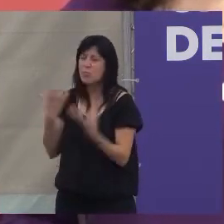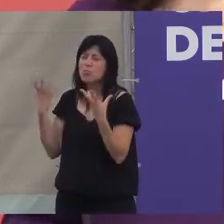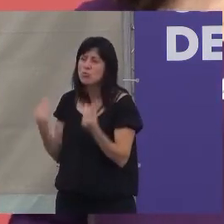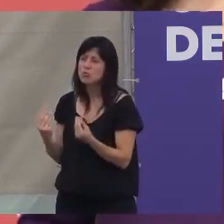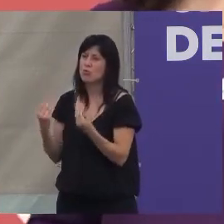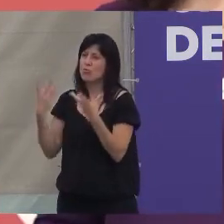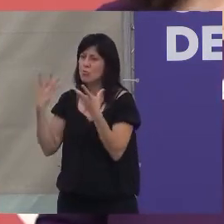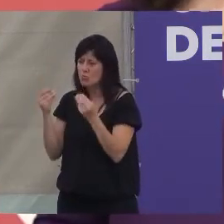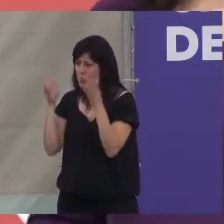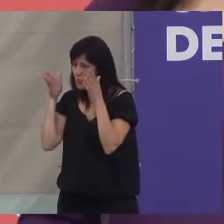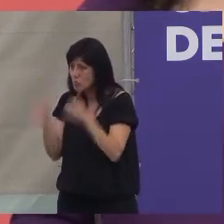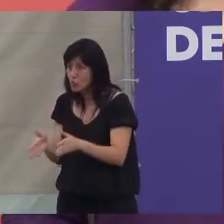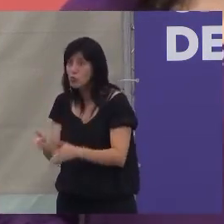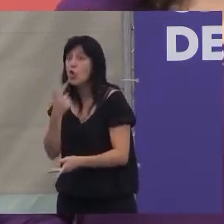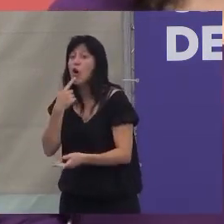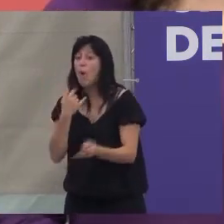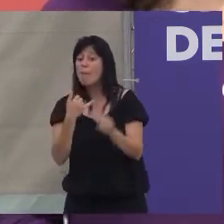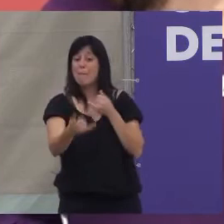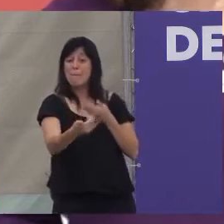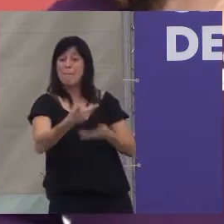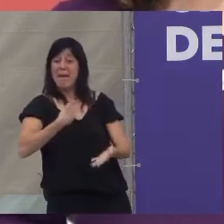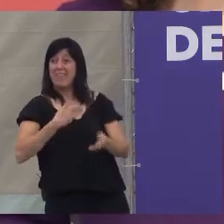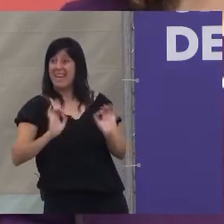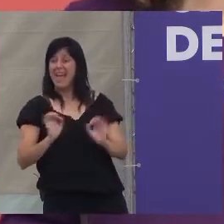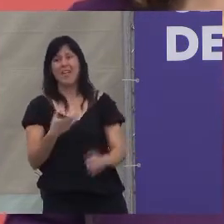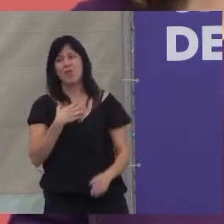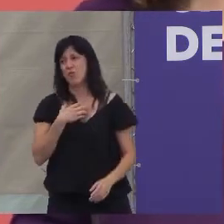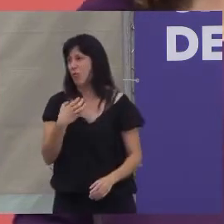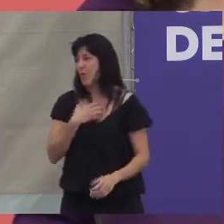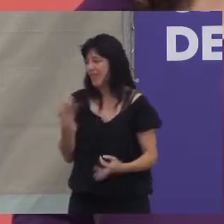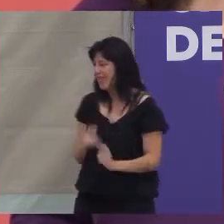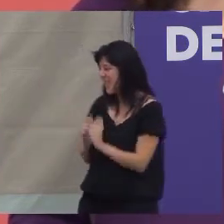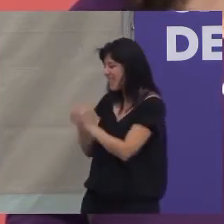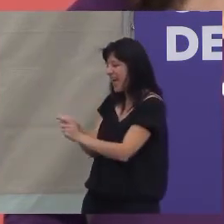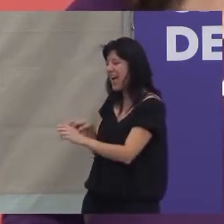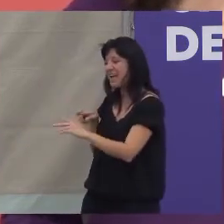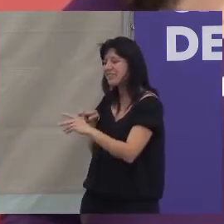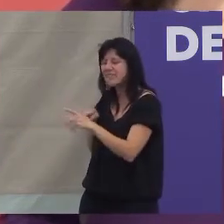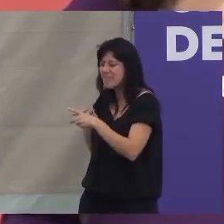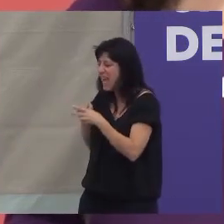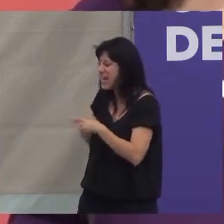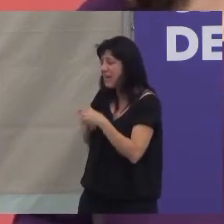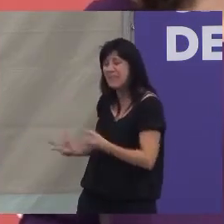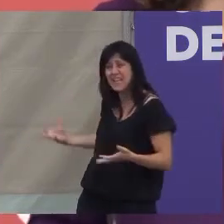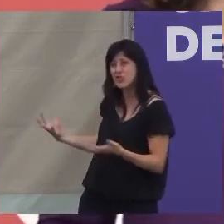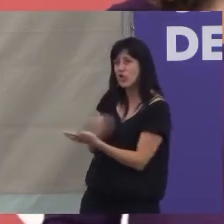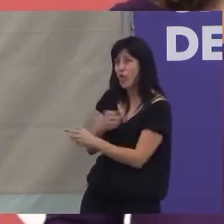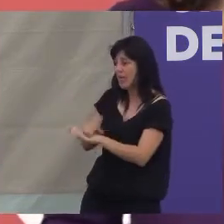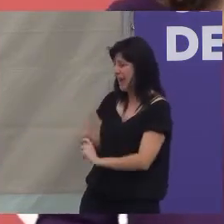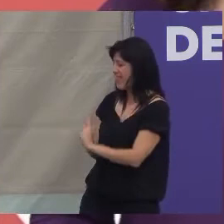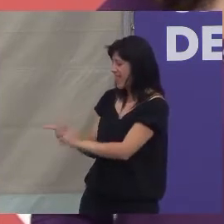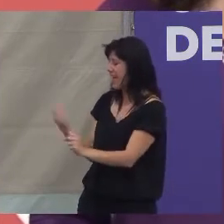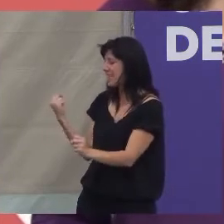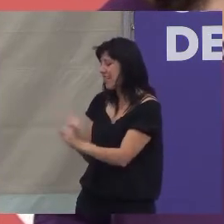mucho, y no puede ser a cambio de nada. Hay que facilitarles todas las herramientas para que pueda ser más